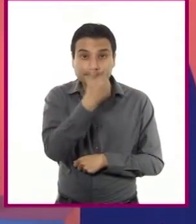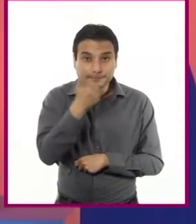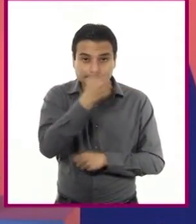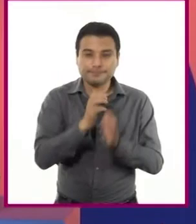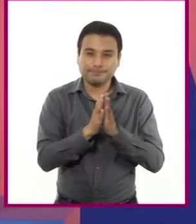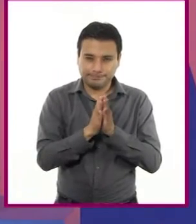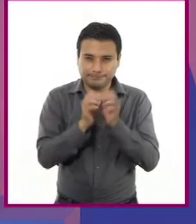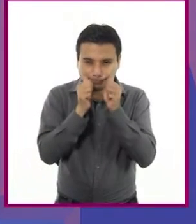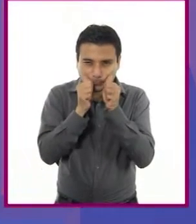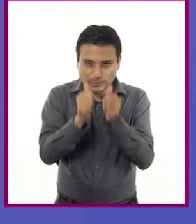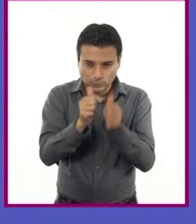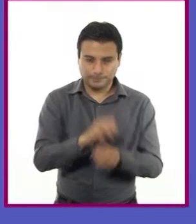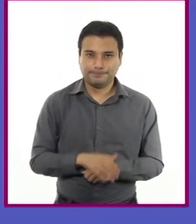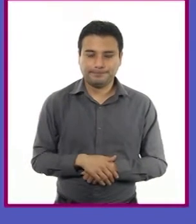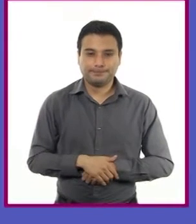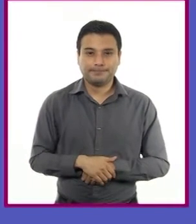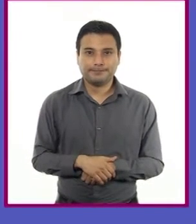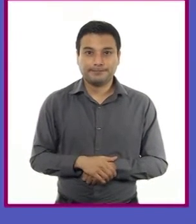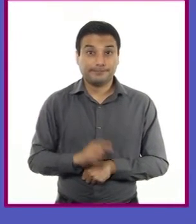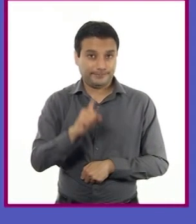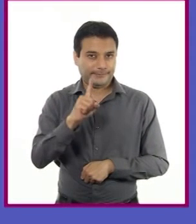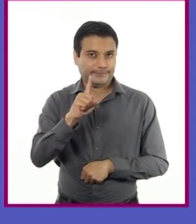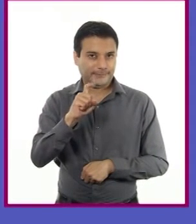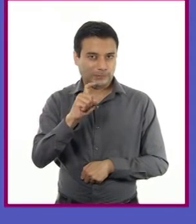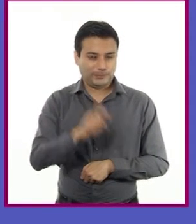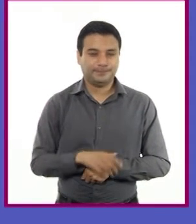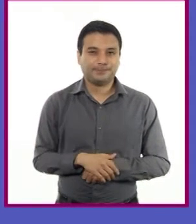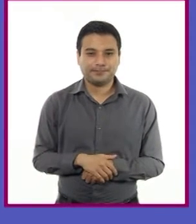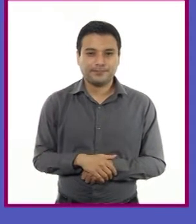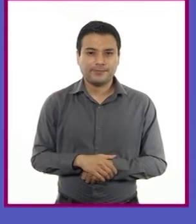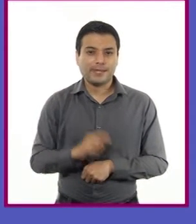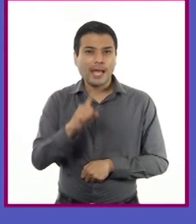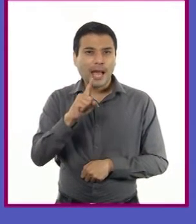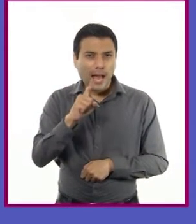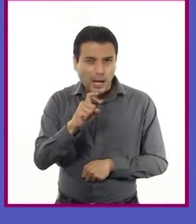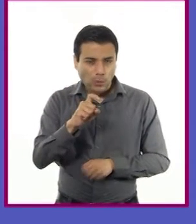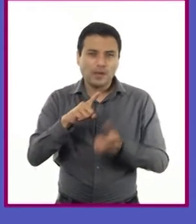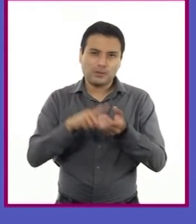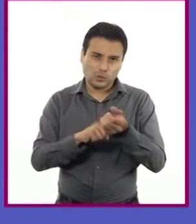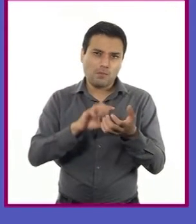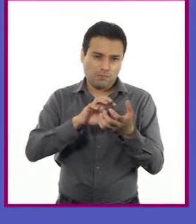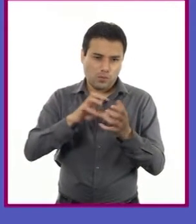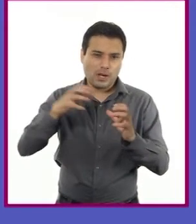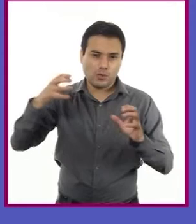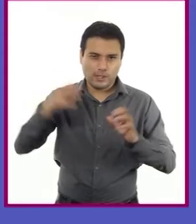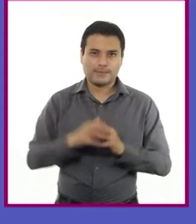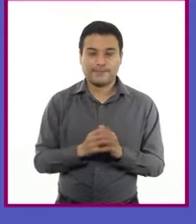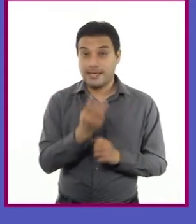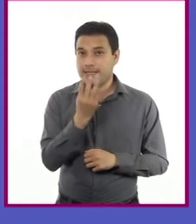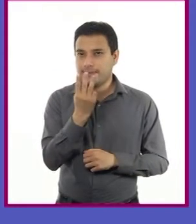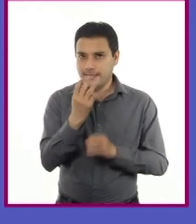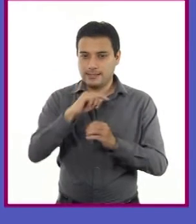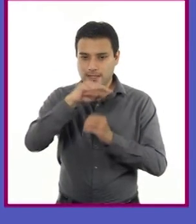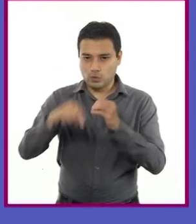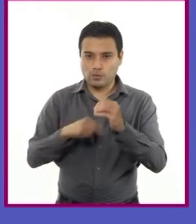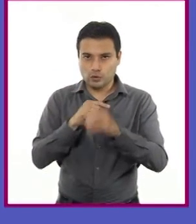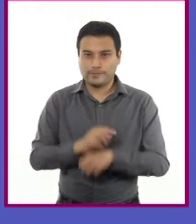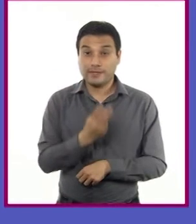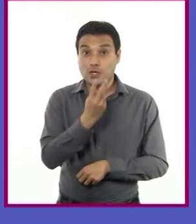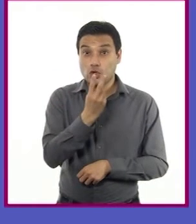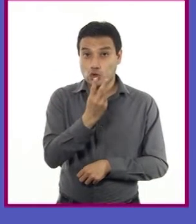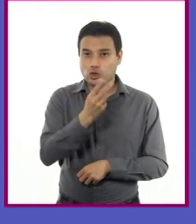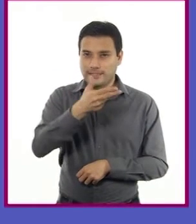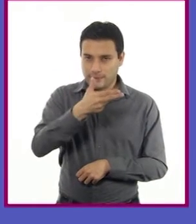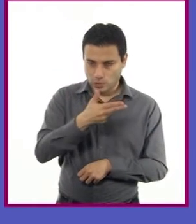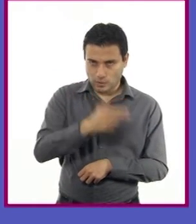la lectura. El agua. El agua está formada por moléculas, con 3 átomos, 2 de